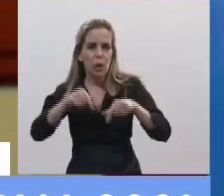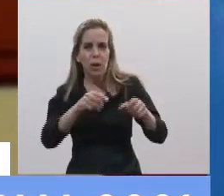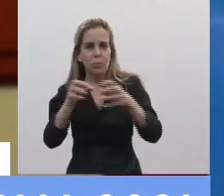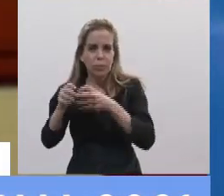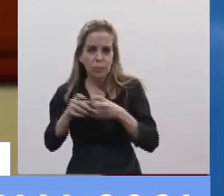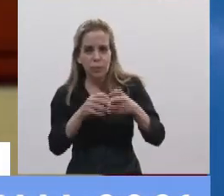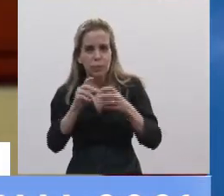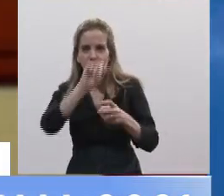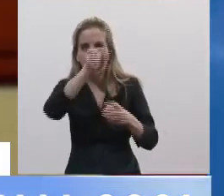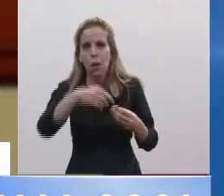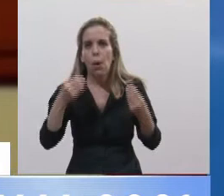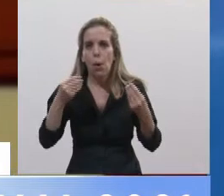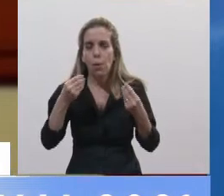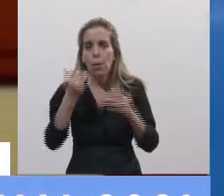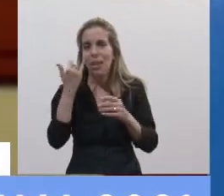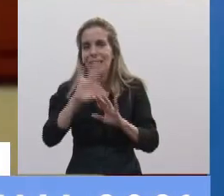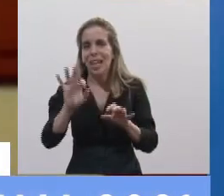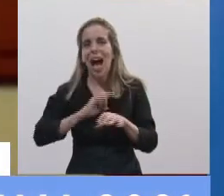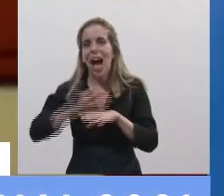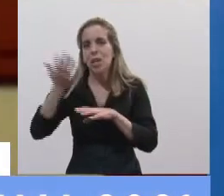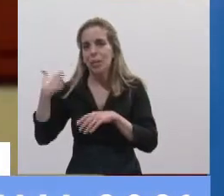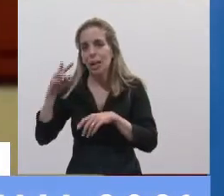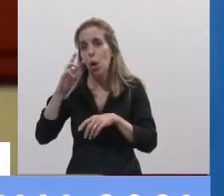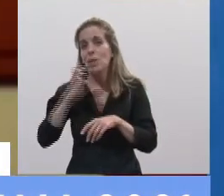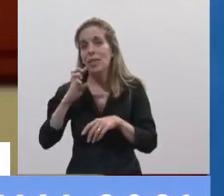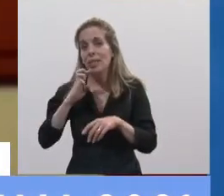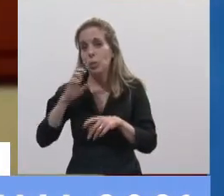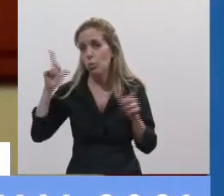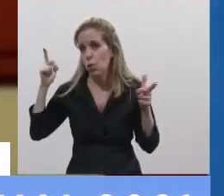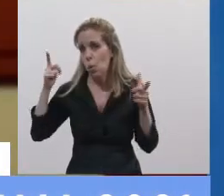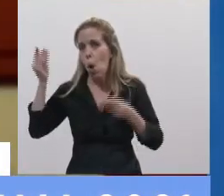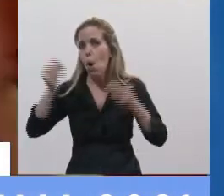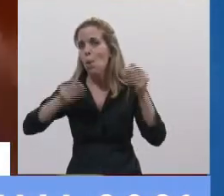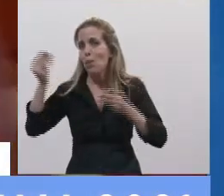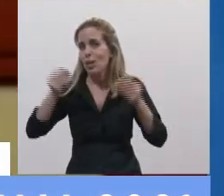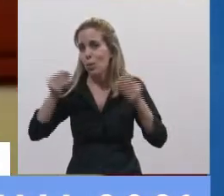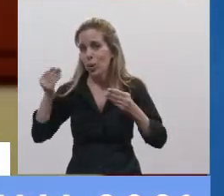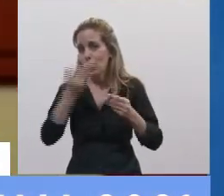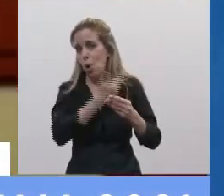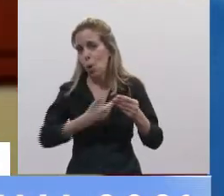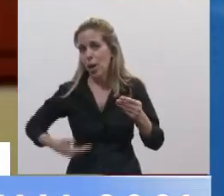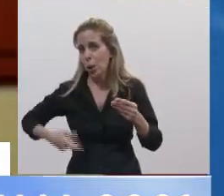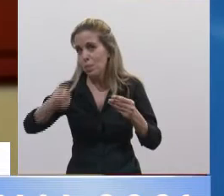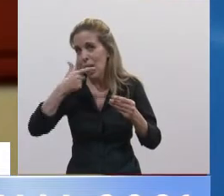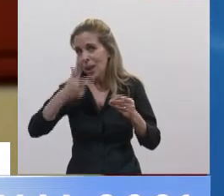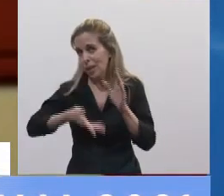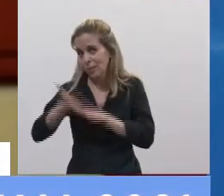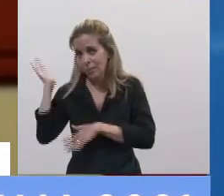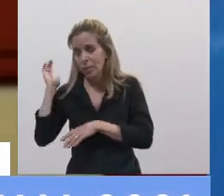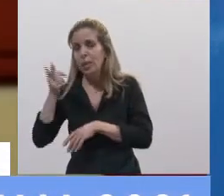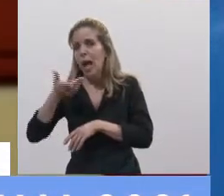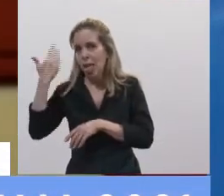nada, es decir, el año pasado no hemos tenido presupuesto, a pesar que el gobierno saliente había hecho un